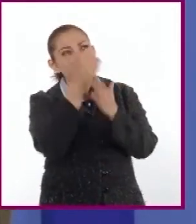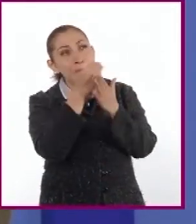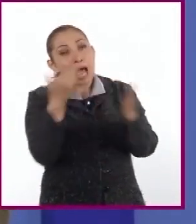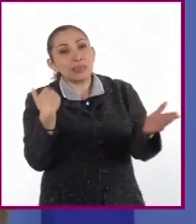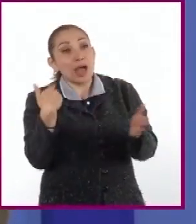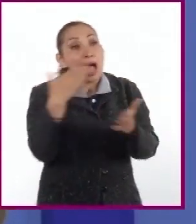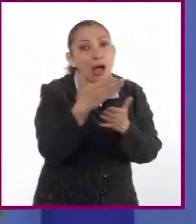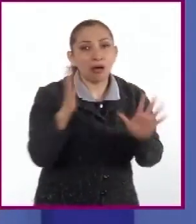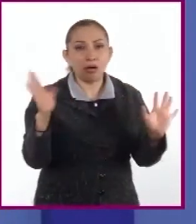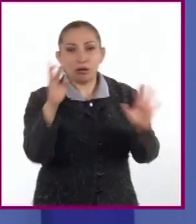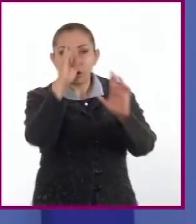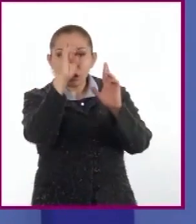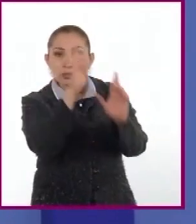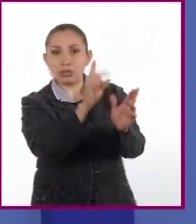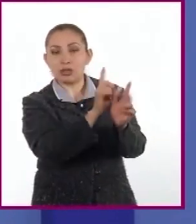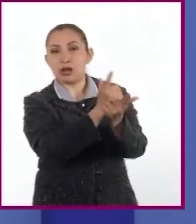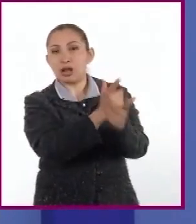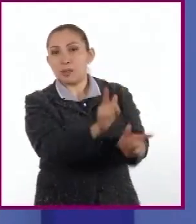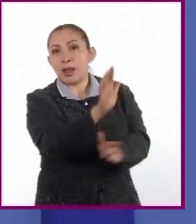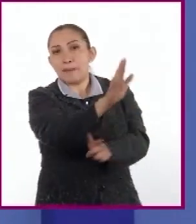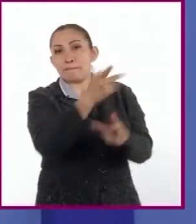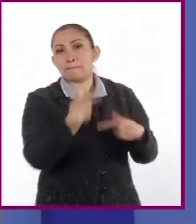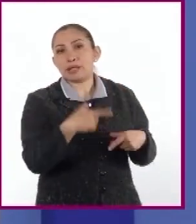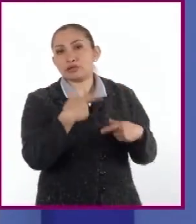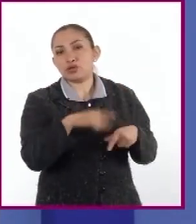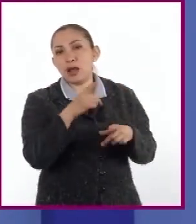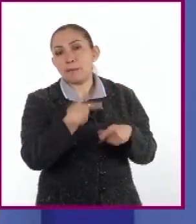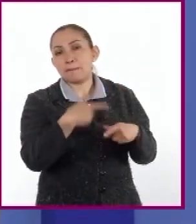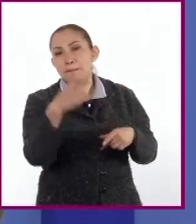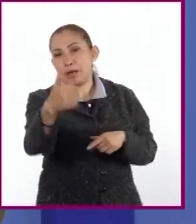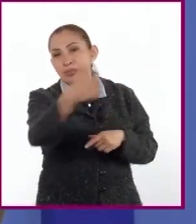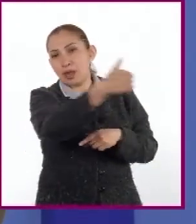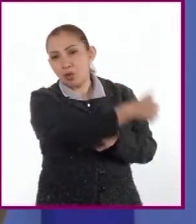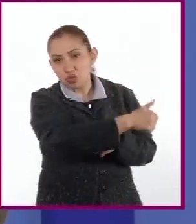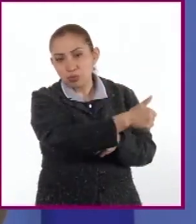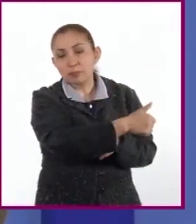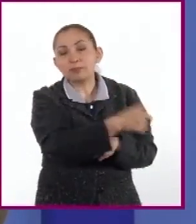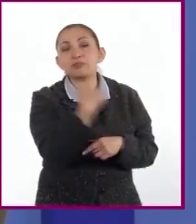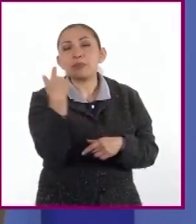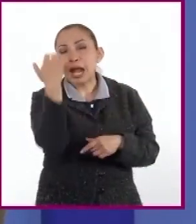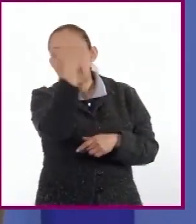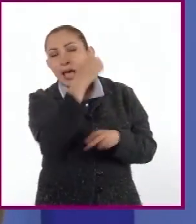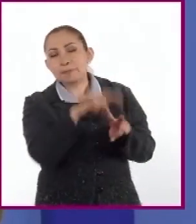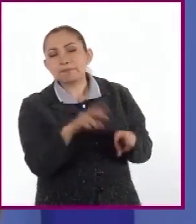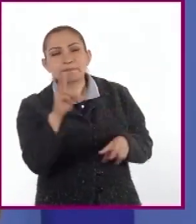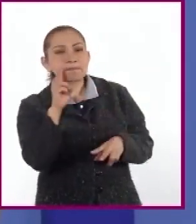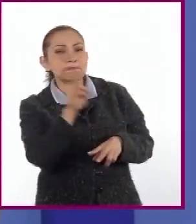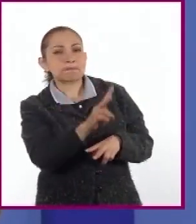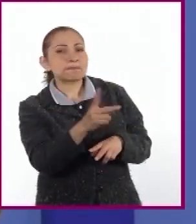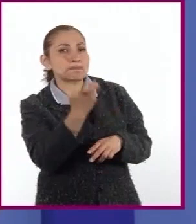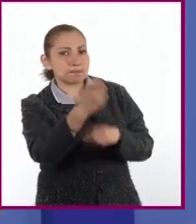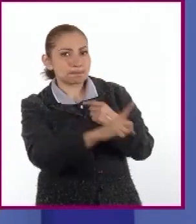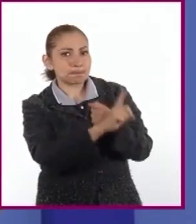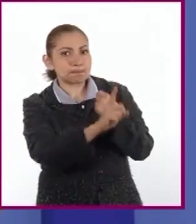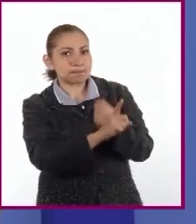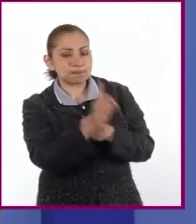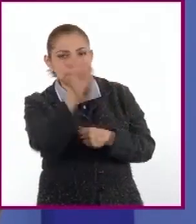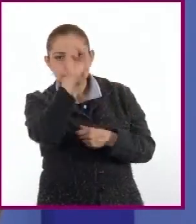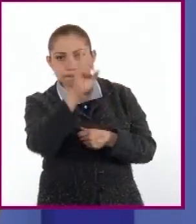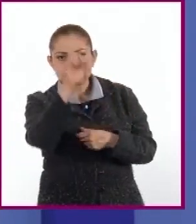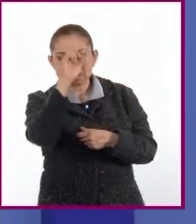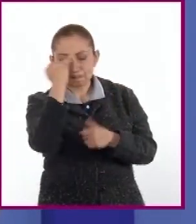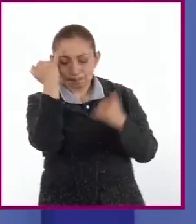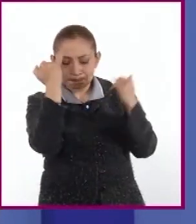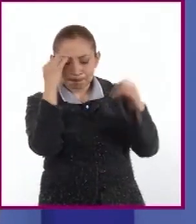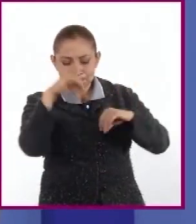y respetar el derecho a la libertad personal y de las y los demás. Para analizar y enfrentar los desafíos, es recomendable